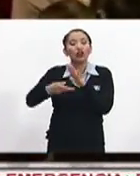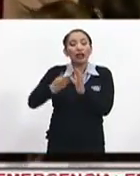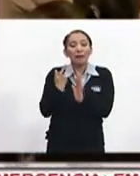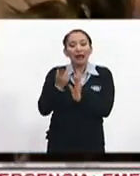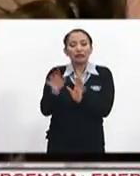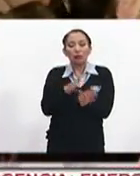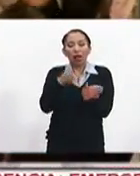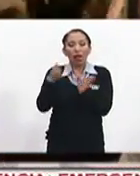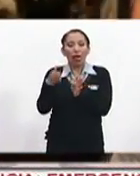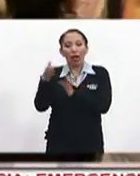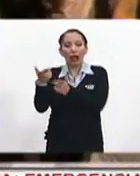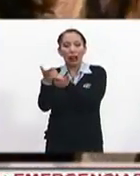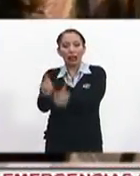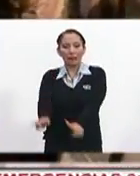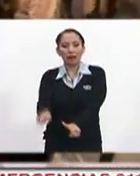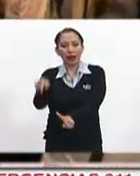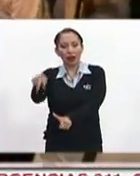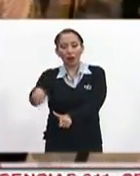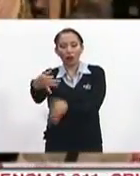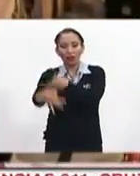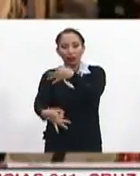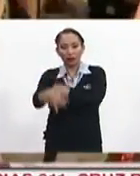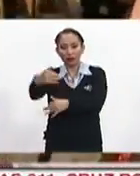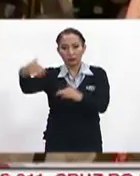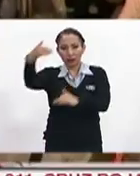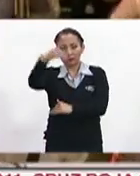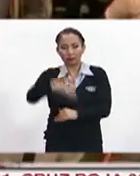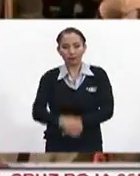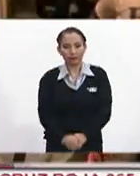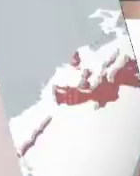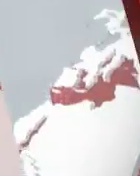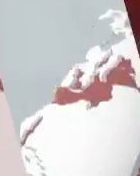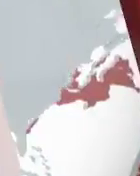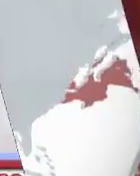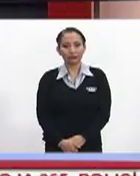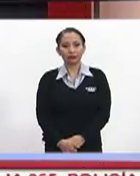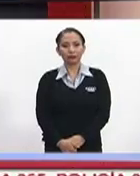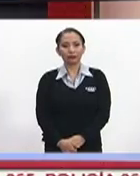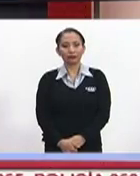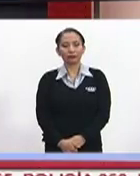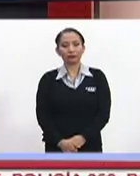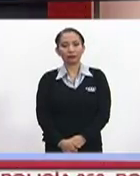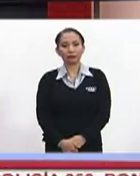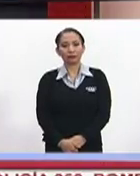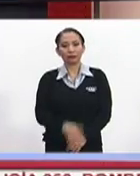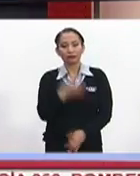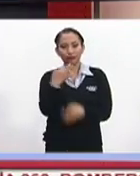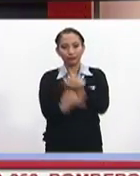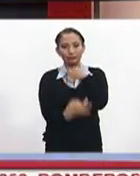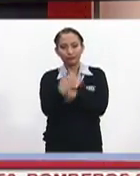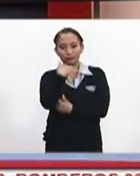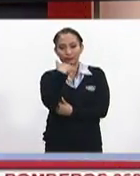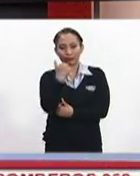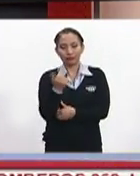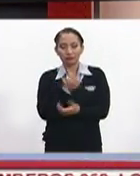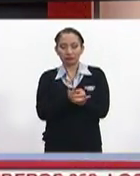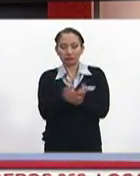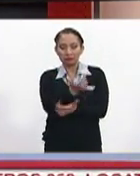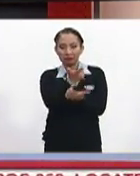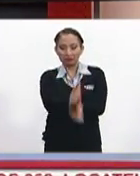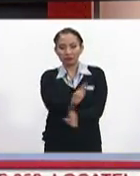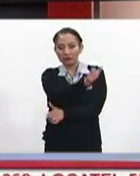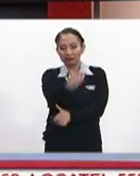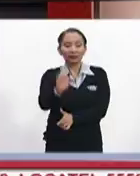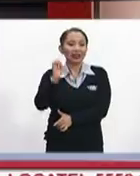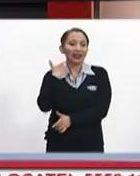su sentencia en libertad ante tribunales superiores. La justicia alemana dejó en libertad bajo